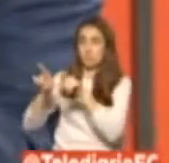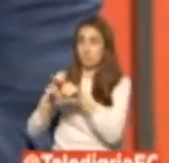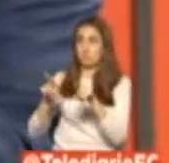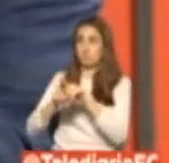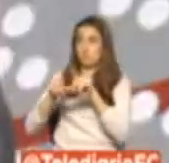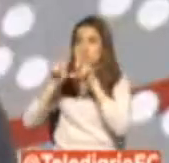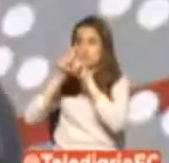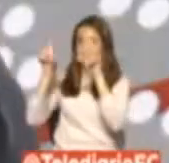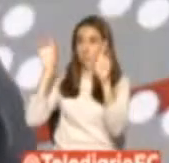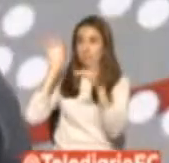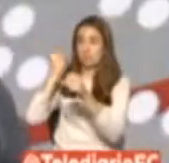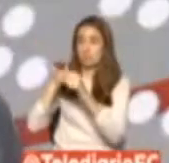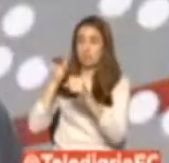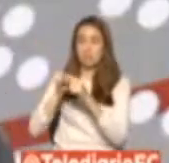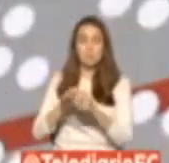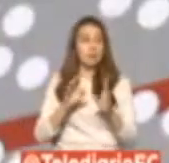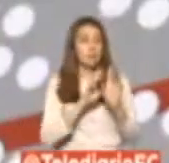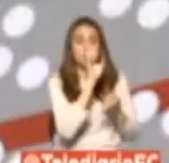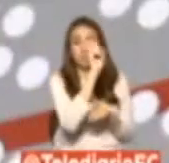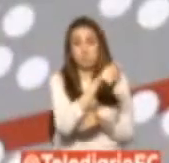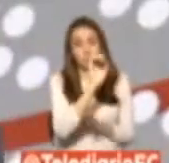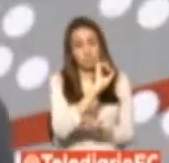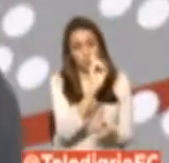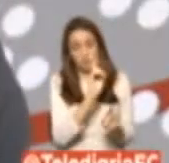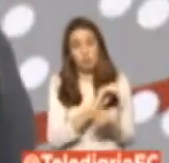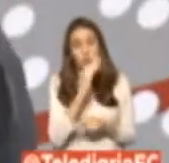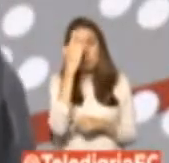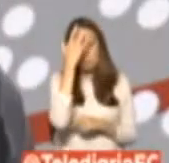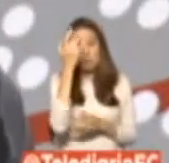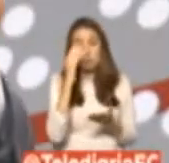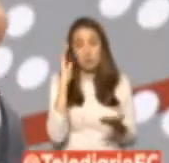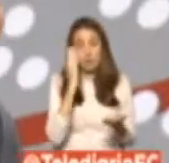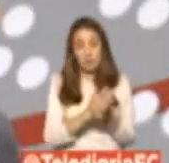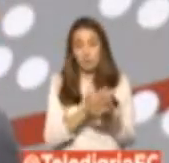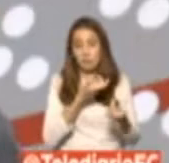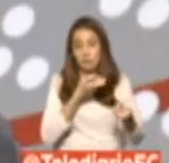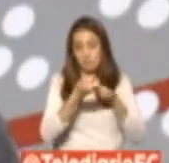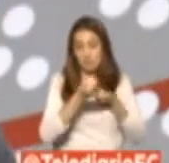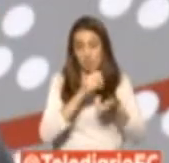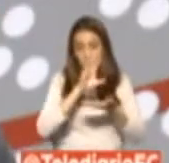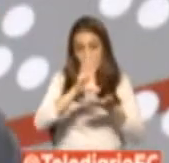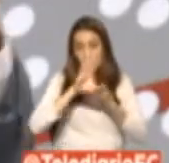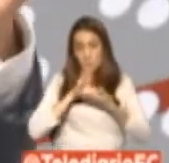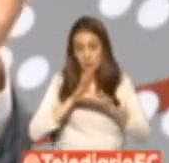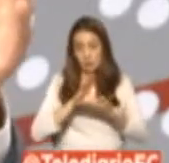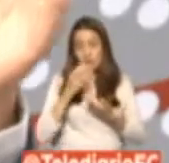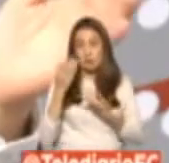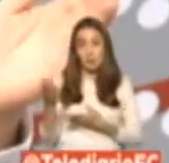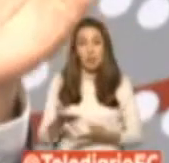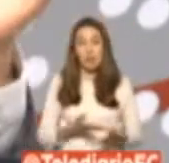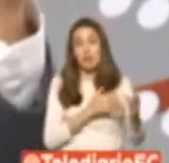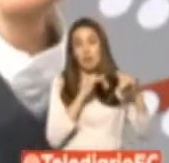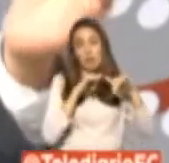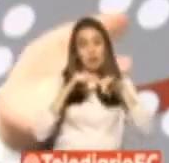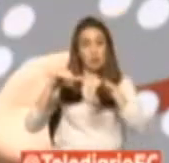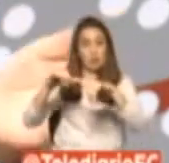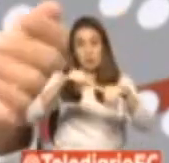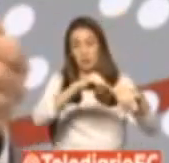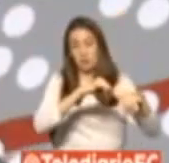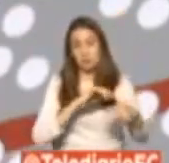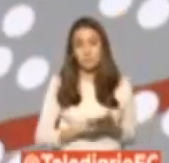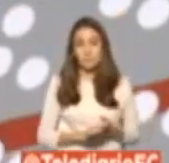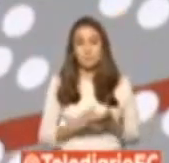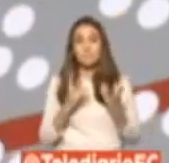empresas electorales. No necesariamente, porque si se limita el monto de la fuerte, no es cierto, como es una democracia